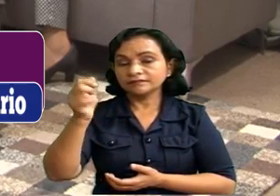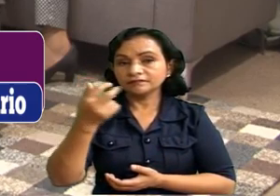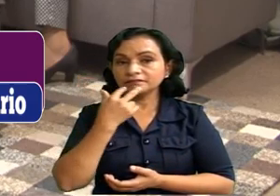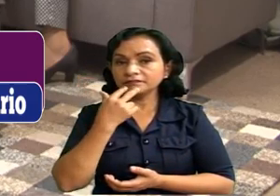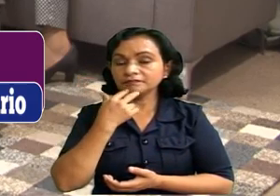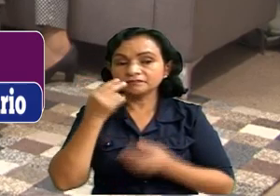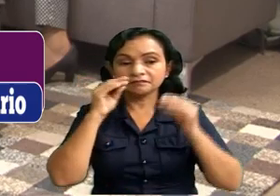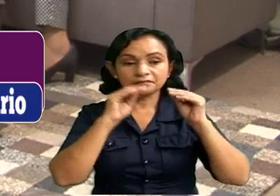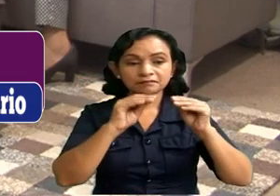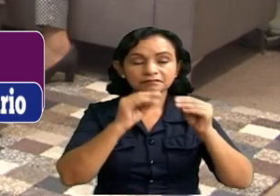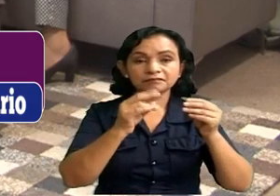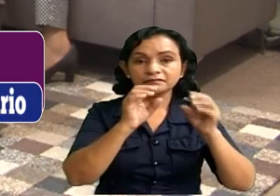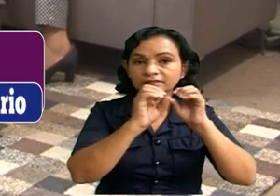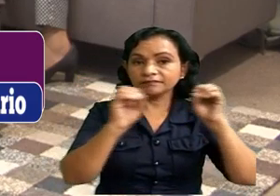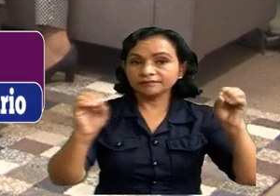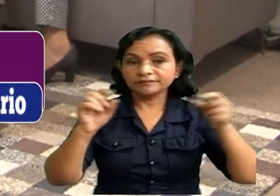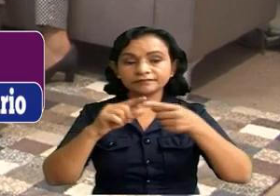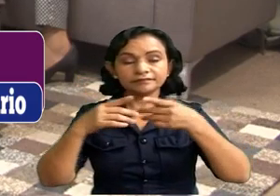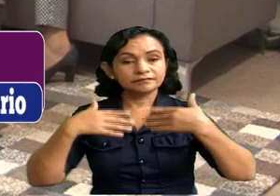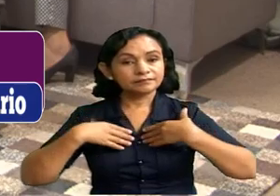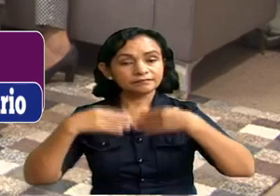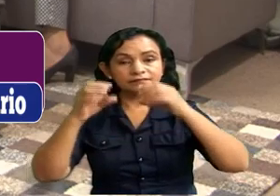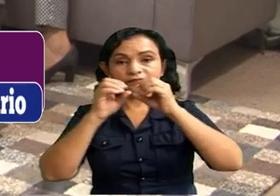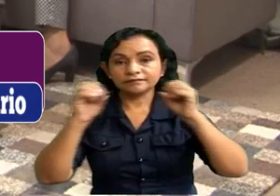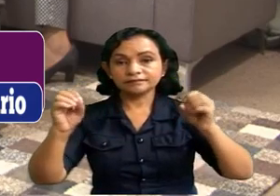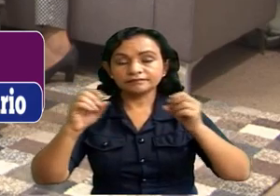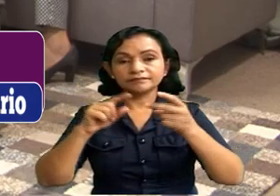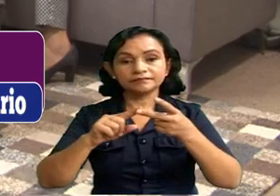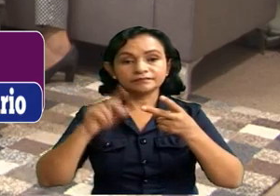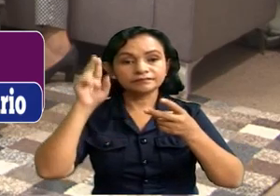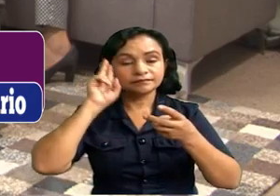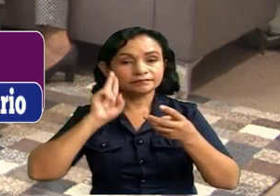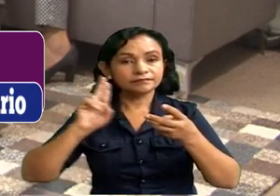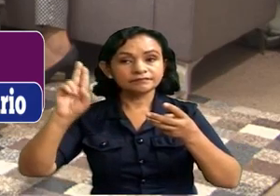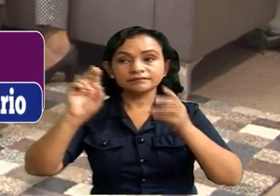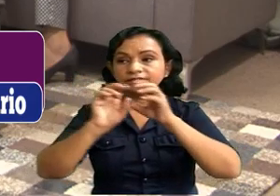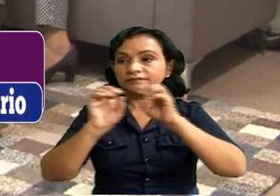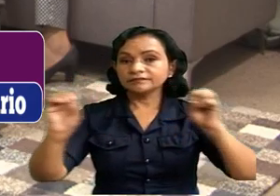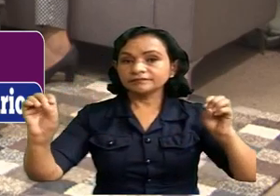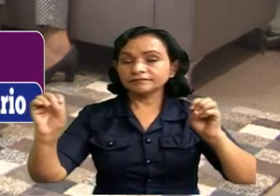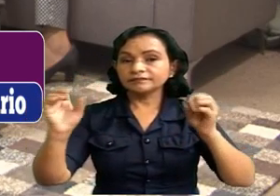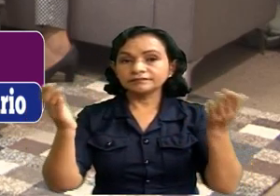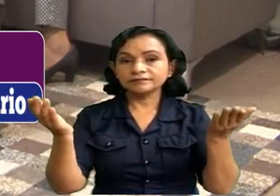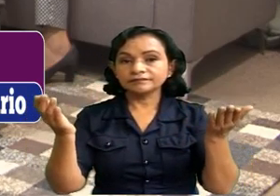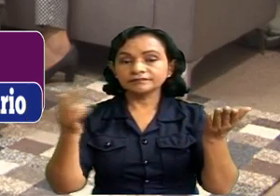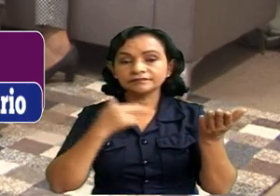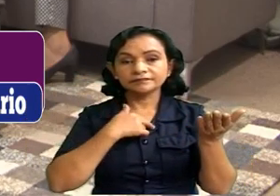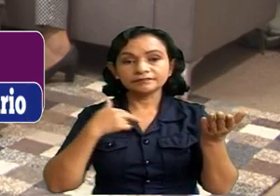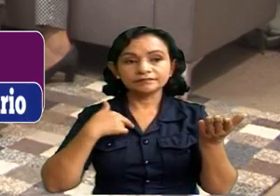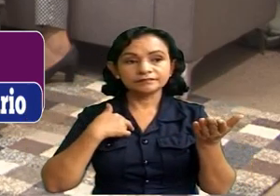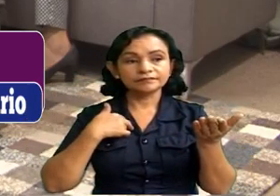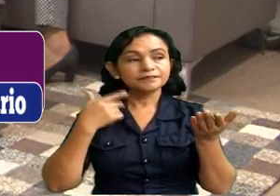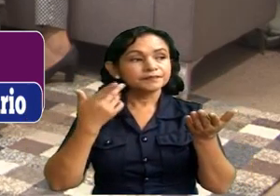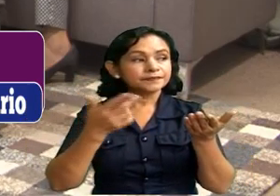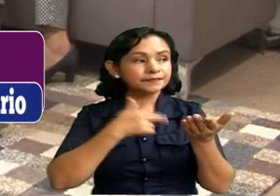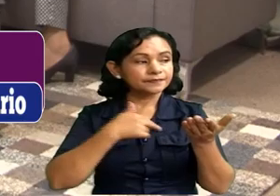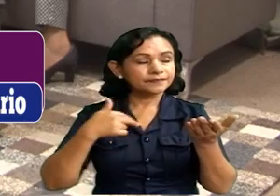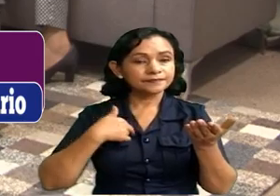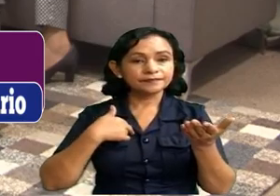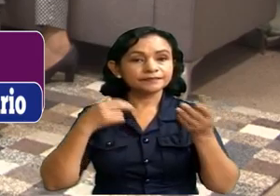hay educación, porque no hay salud, porque no hay universidades públicas. O sea, vos vas a acá